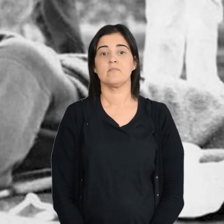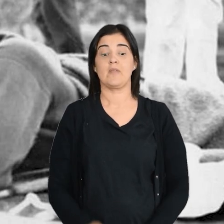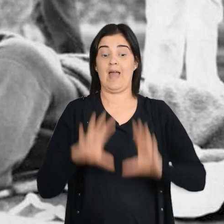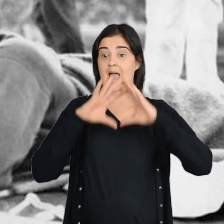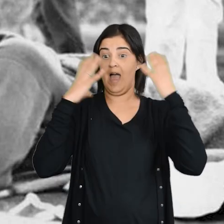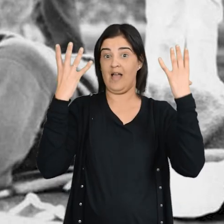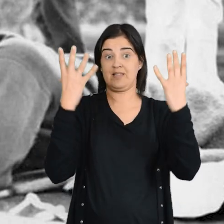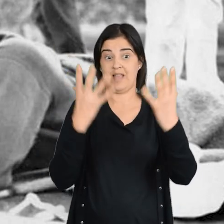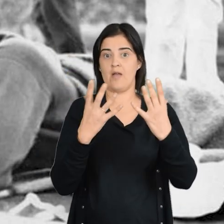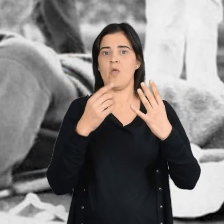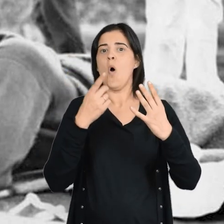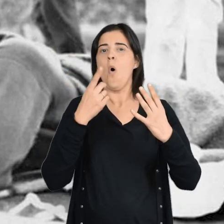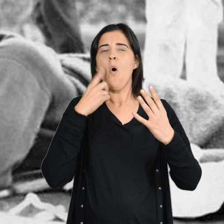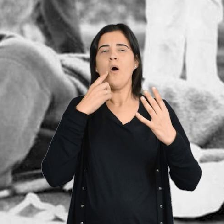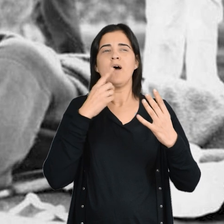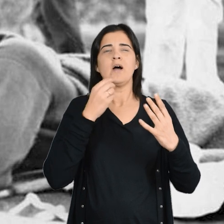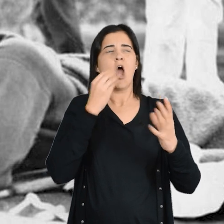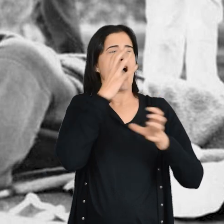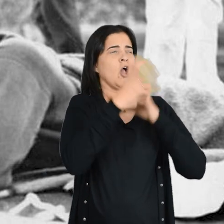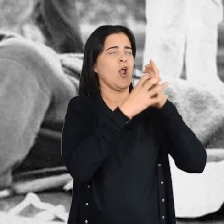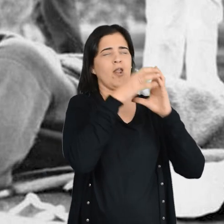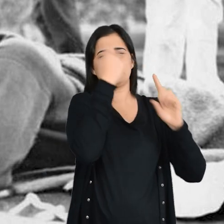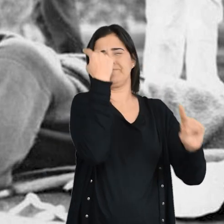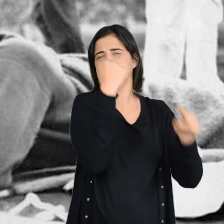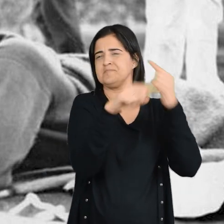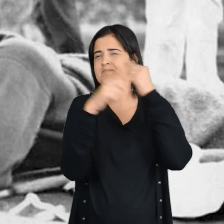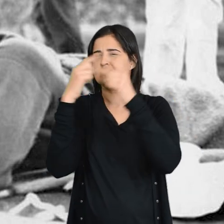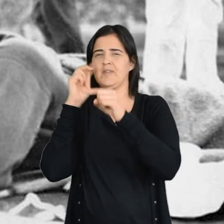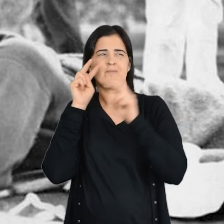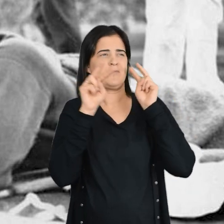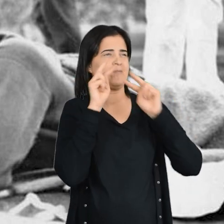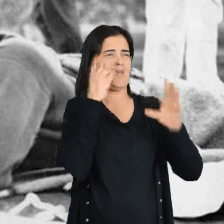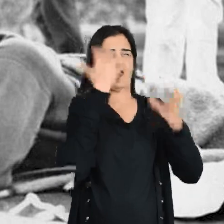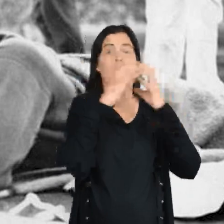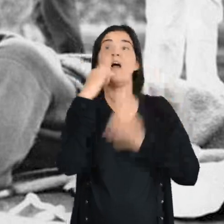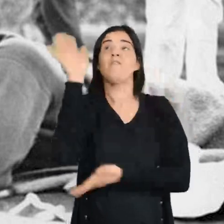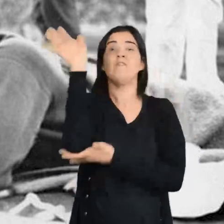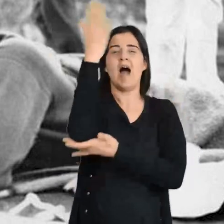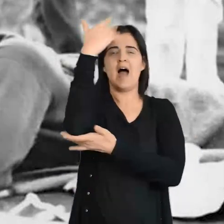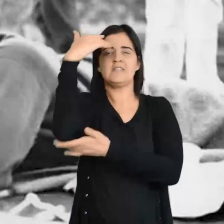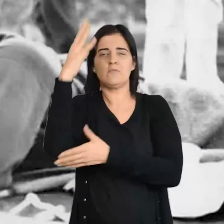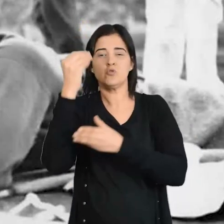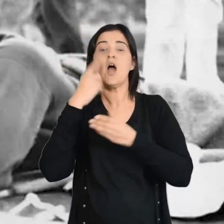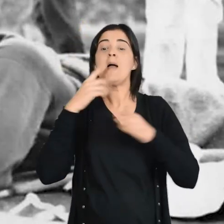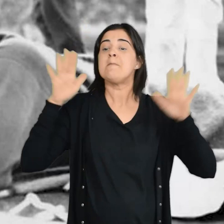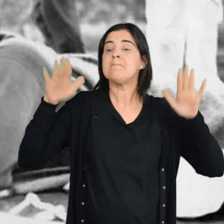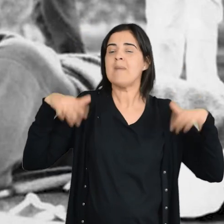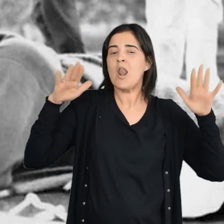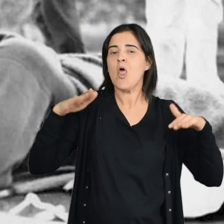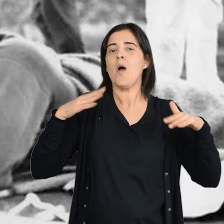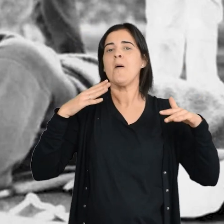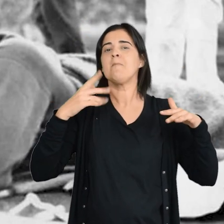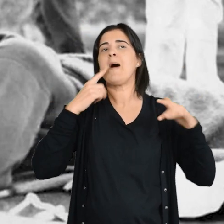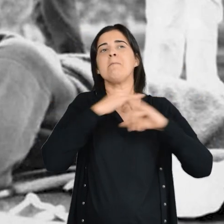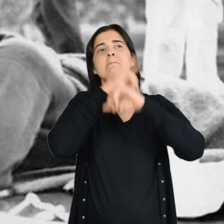el estadio se convierte en un cóctel abrumador de colores se hinchan las banderas y cientos de palomas vuelan